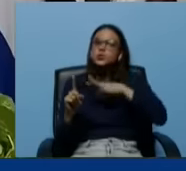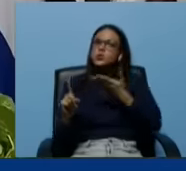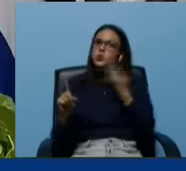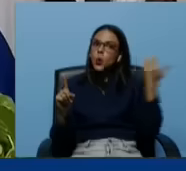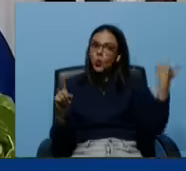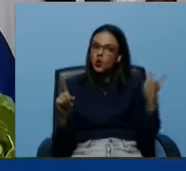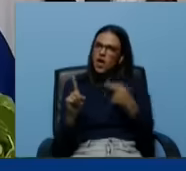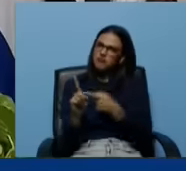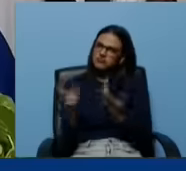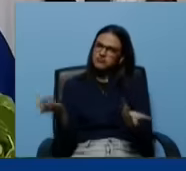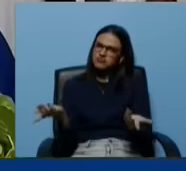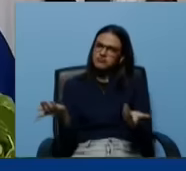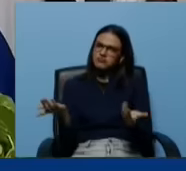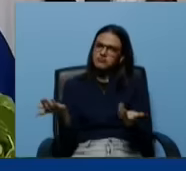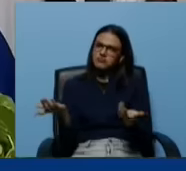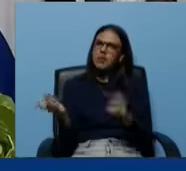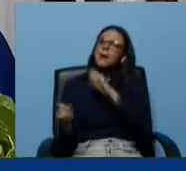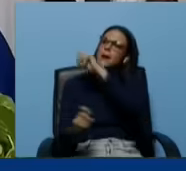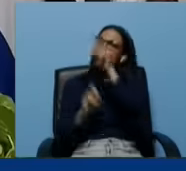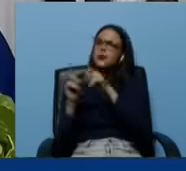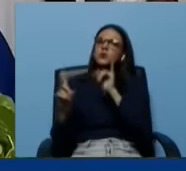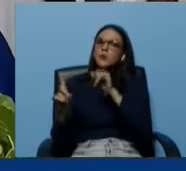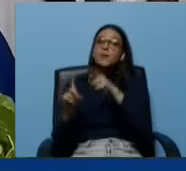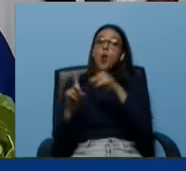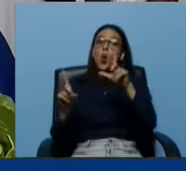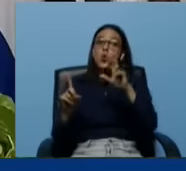Pregunta el periodista.